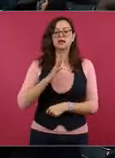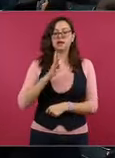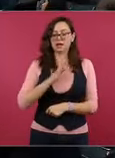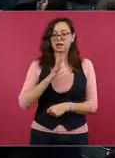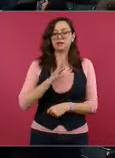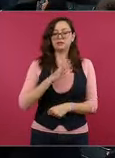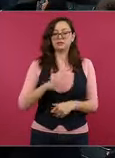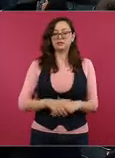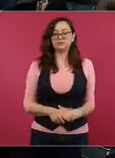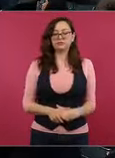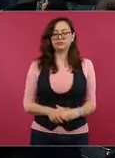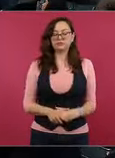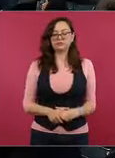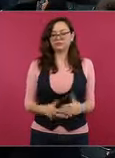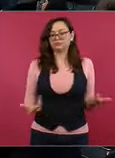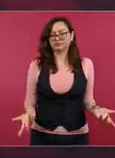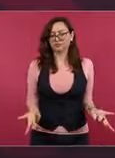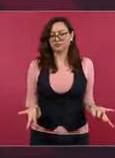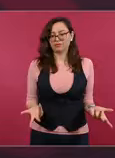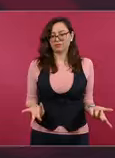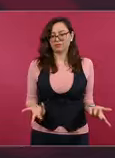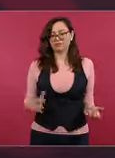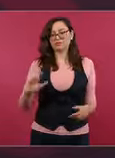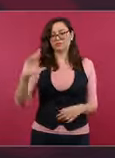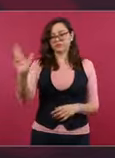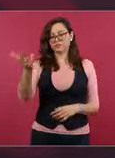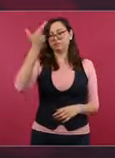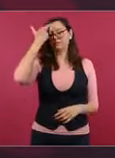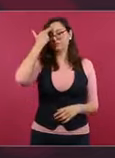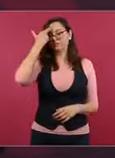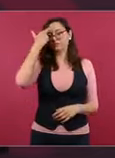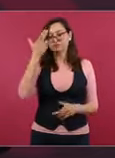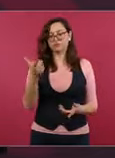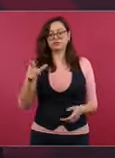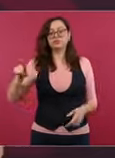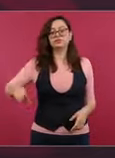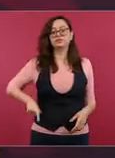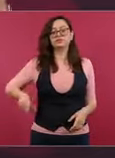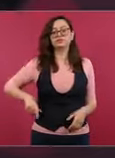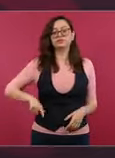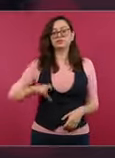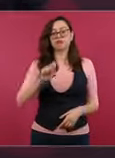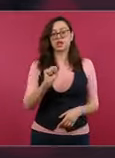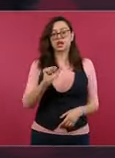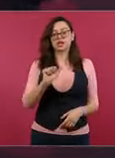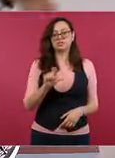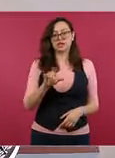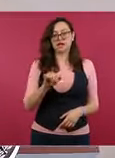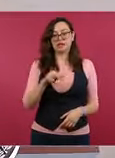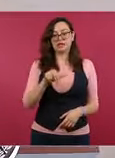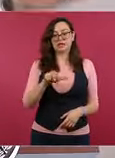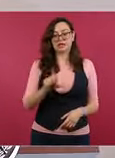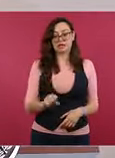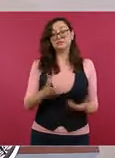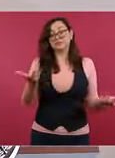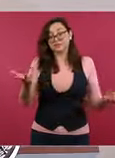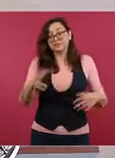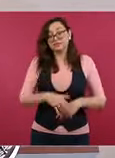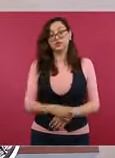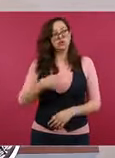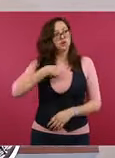que durante el gobierno de Salinas, hace relativamente poco, por eso tengo que estar